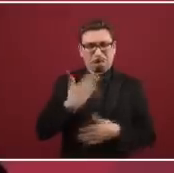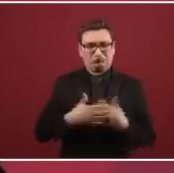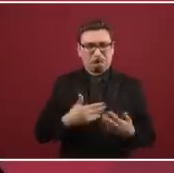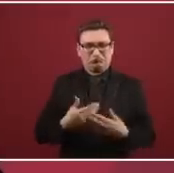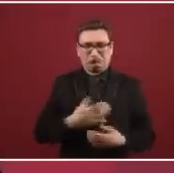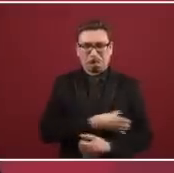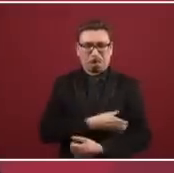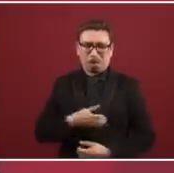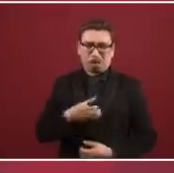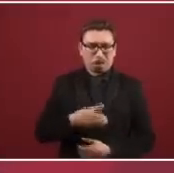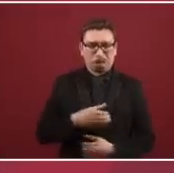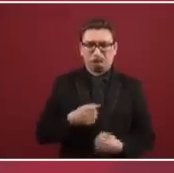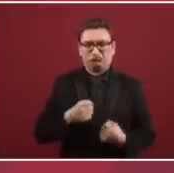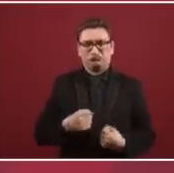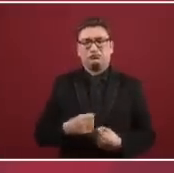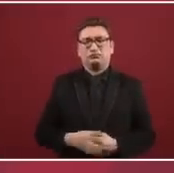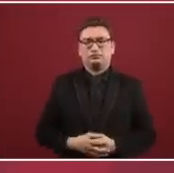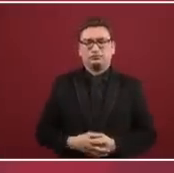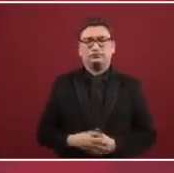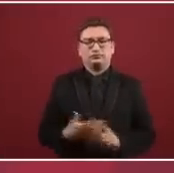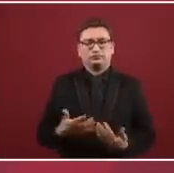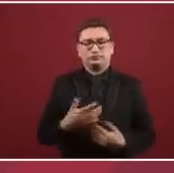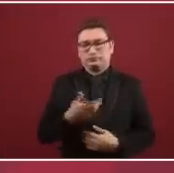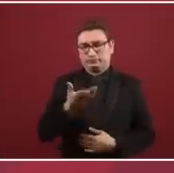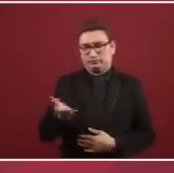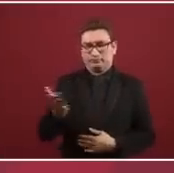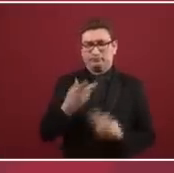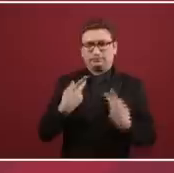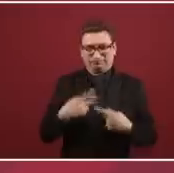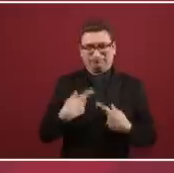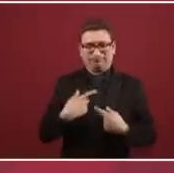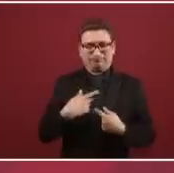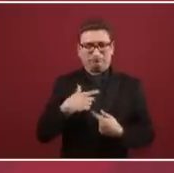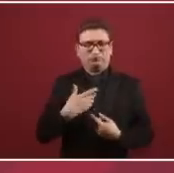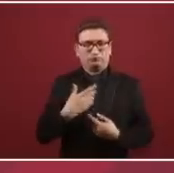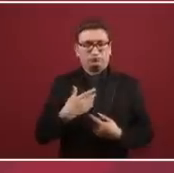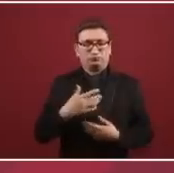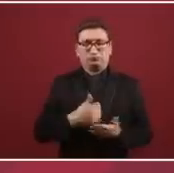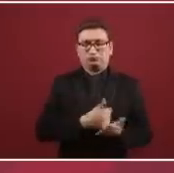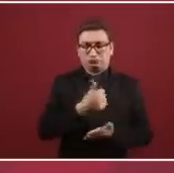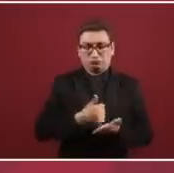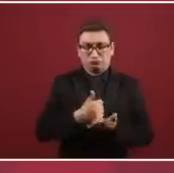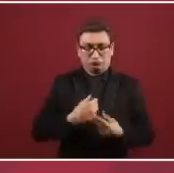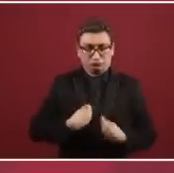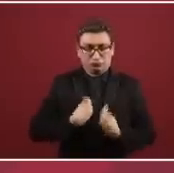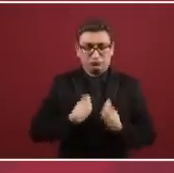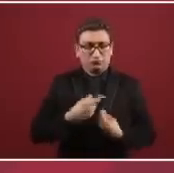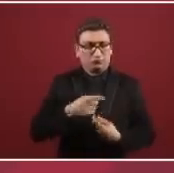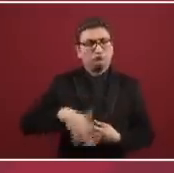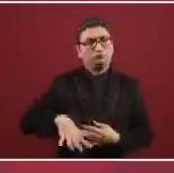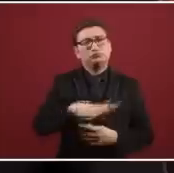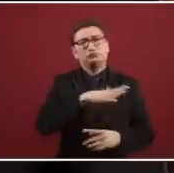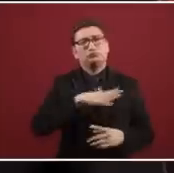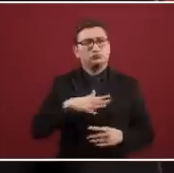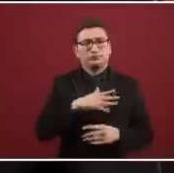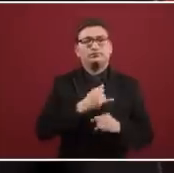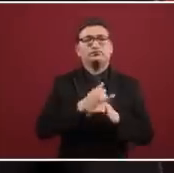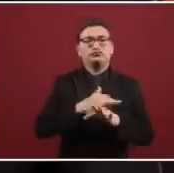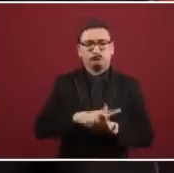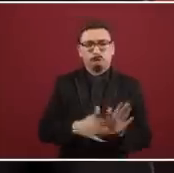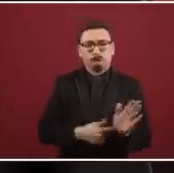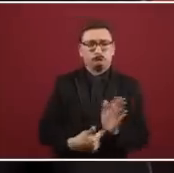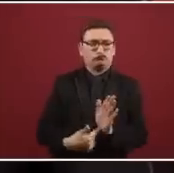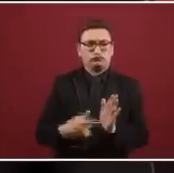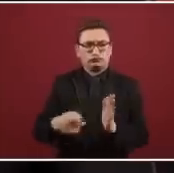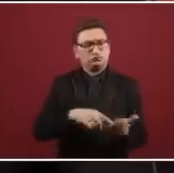tiempos, empoderamiento, que el ciudadano pueda tener información para